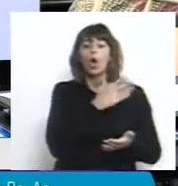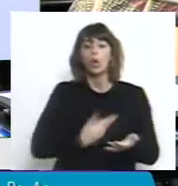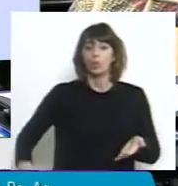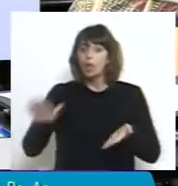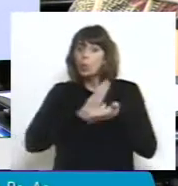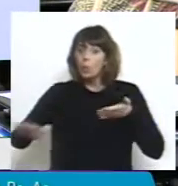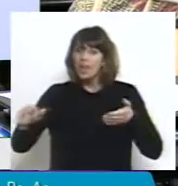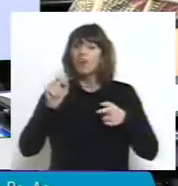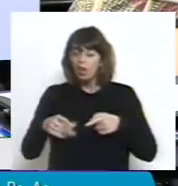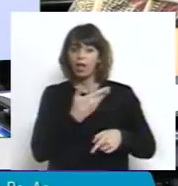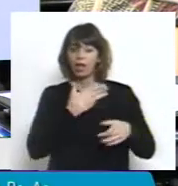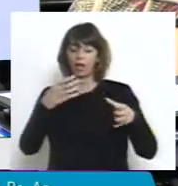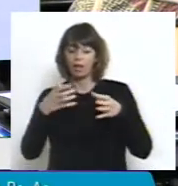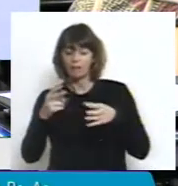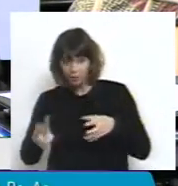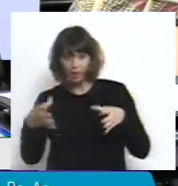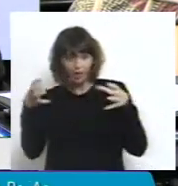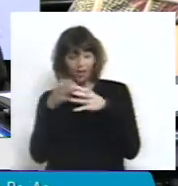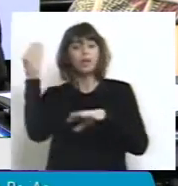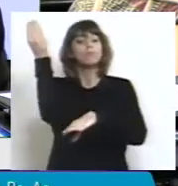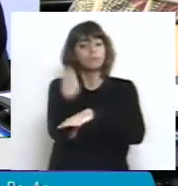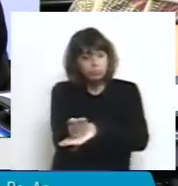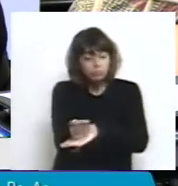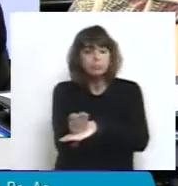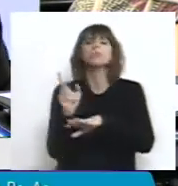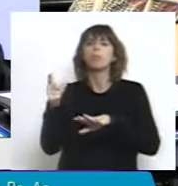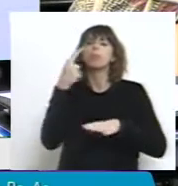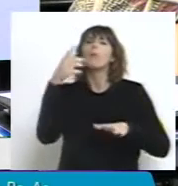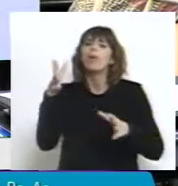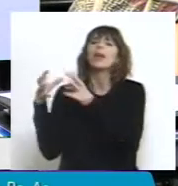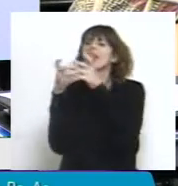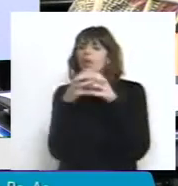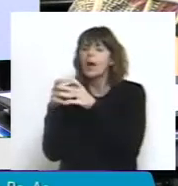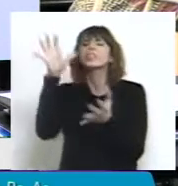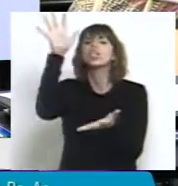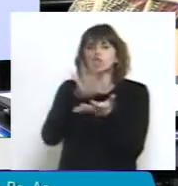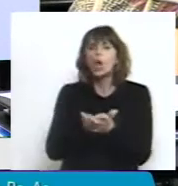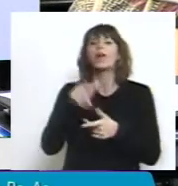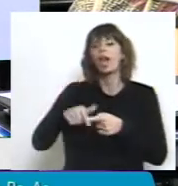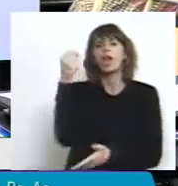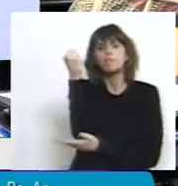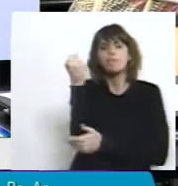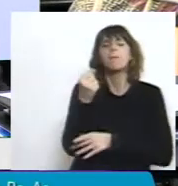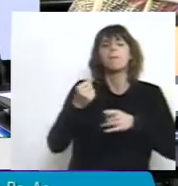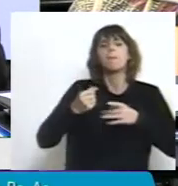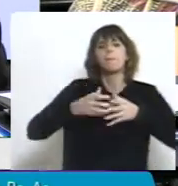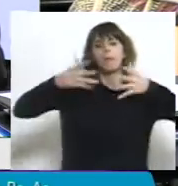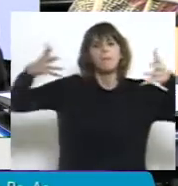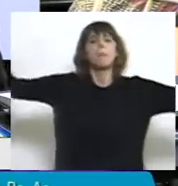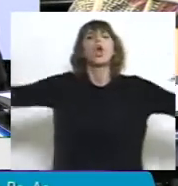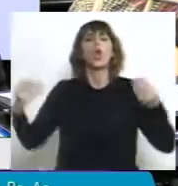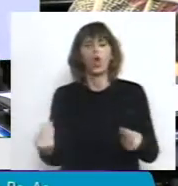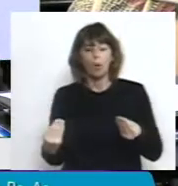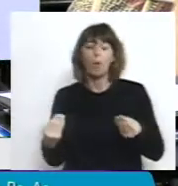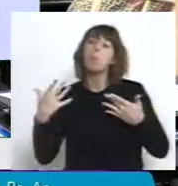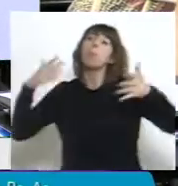Victoria cómo financiamos esta expansión. Y esto es lo novedoso y esto es lo que está contenido en el presupuesto. Tal vez por eso la